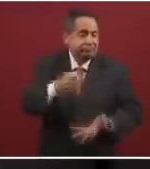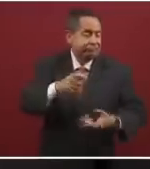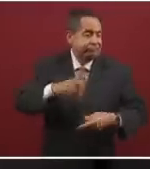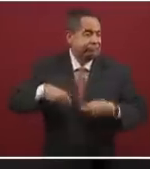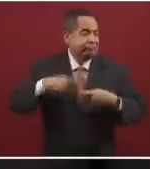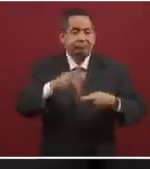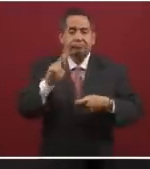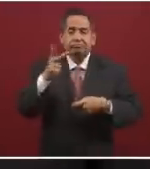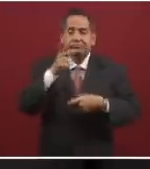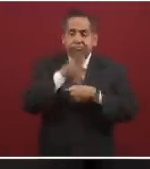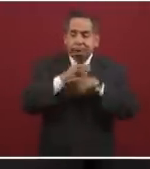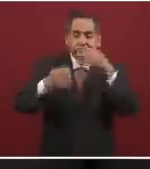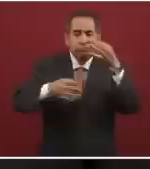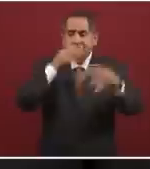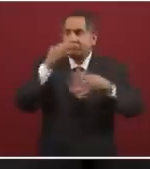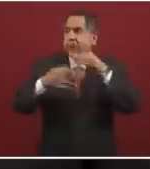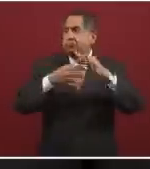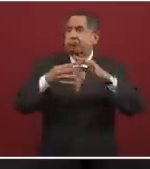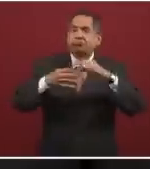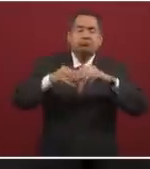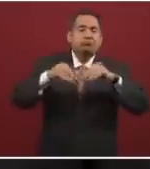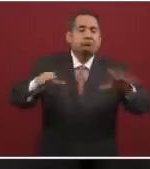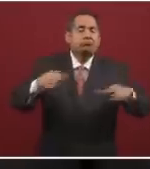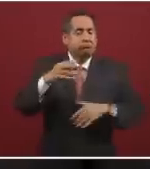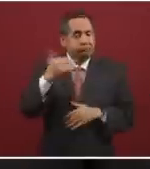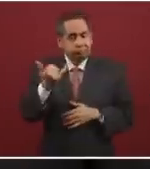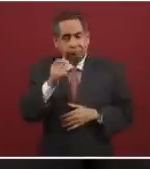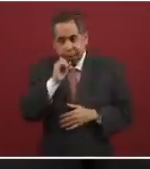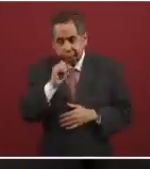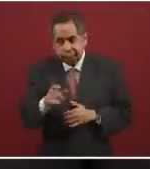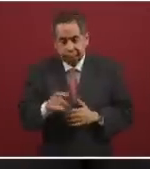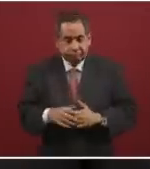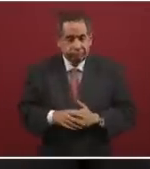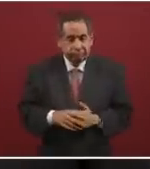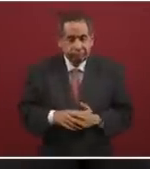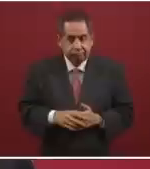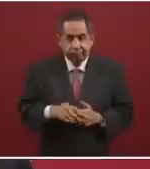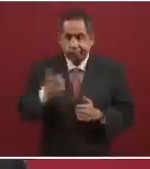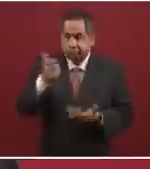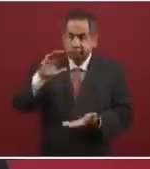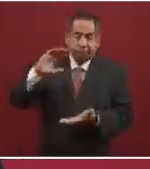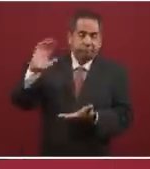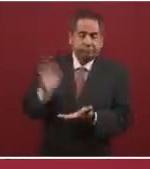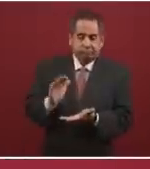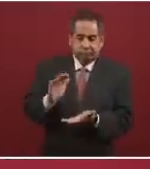de publicidad y se redujo